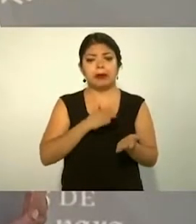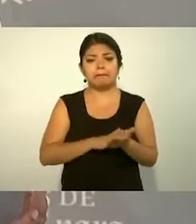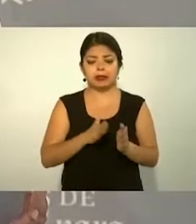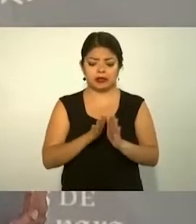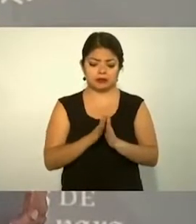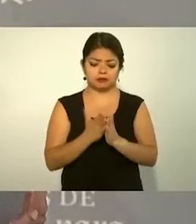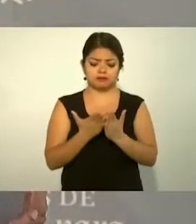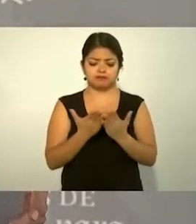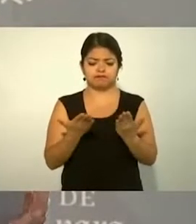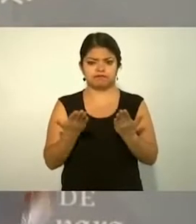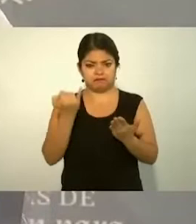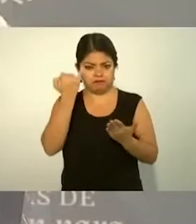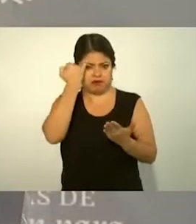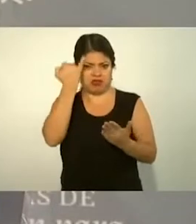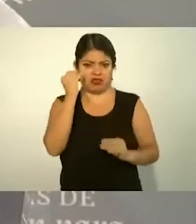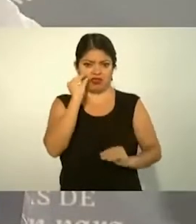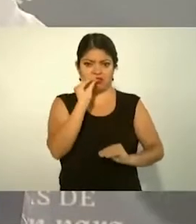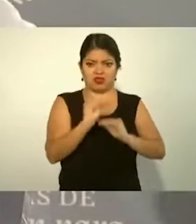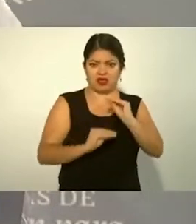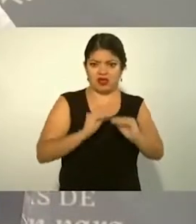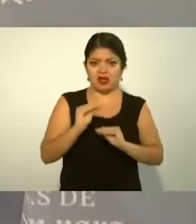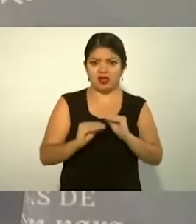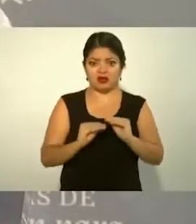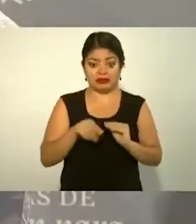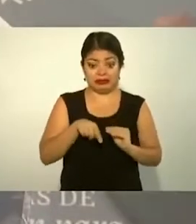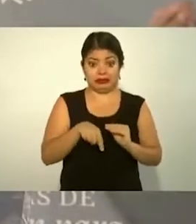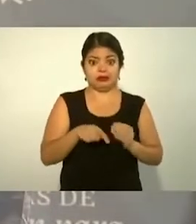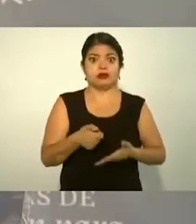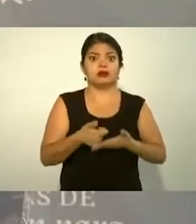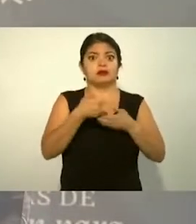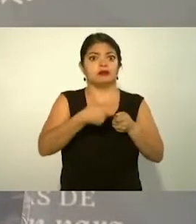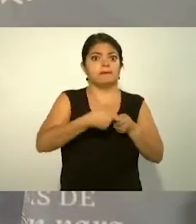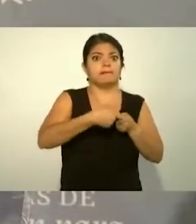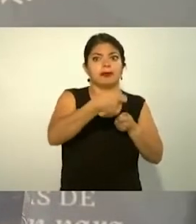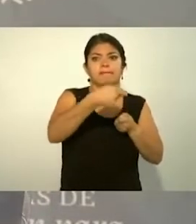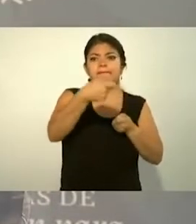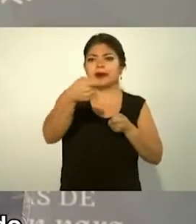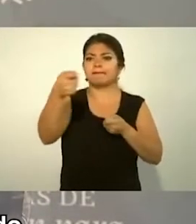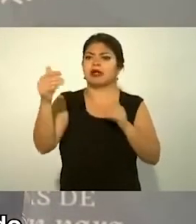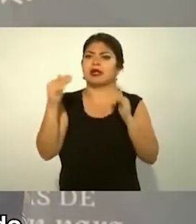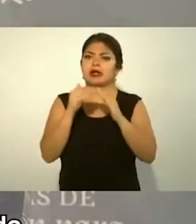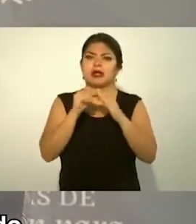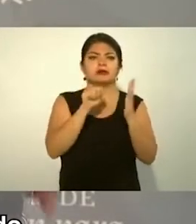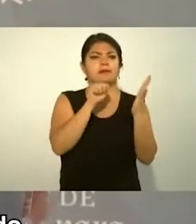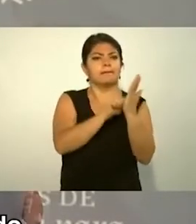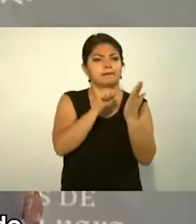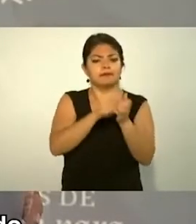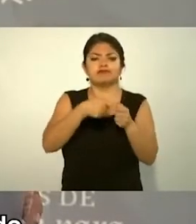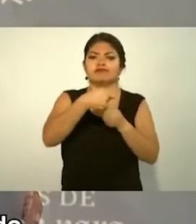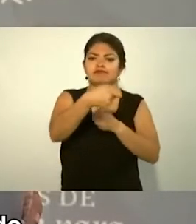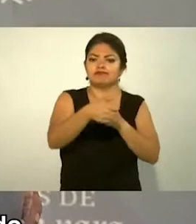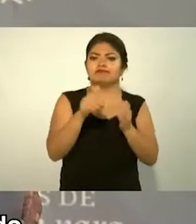sencilla, que la vamos a distribuir casa por casa a todos los